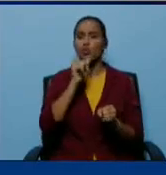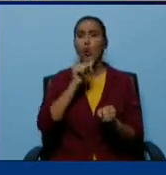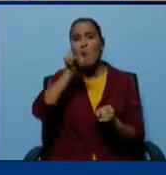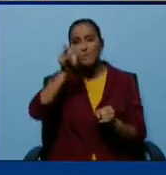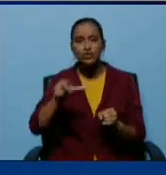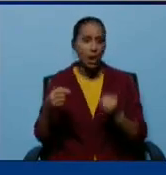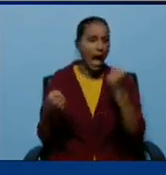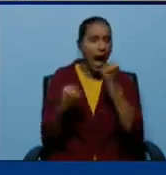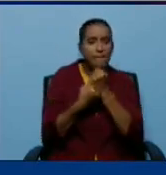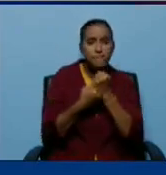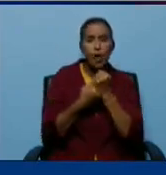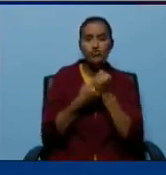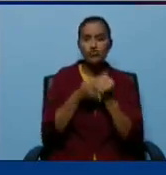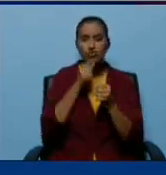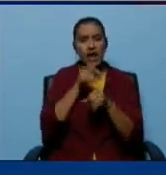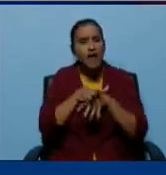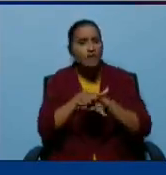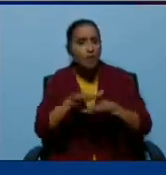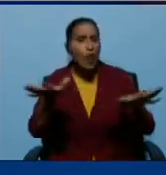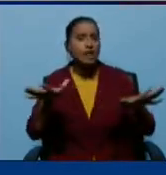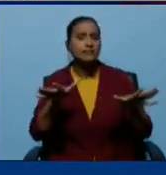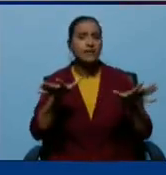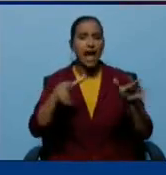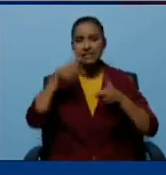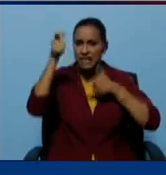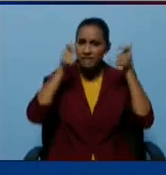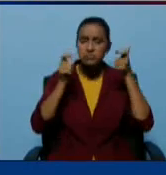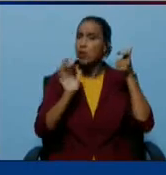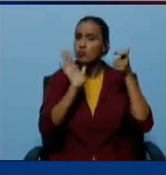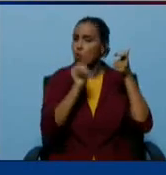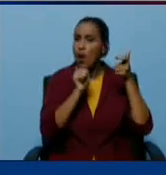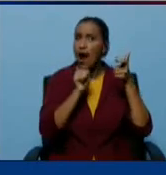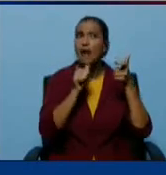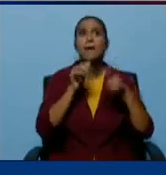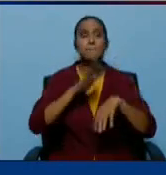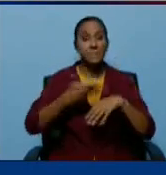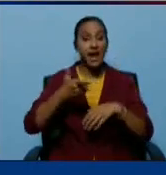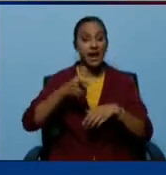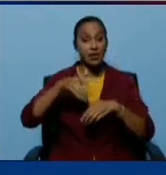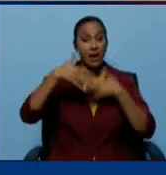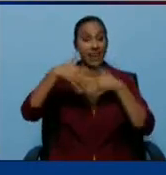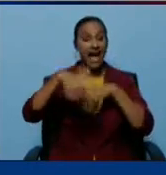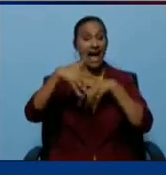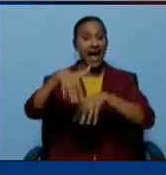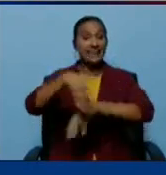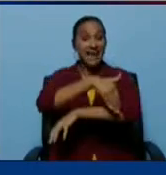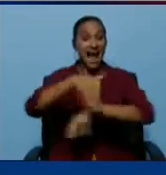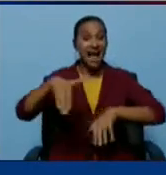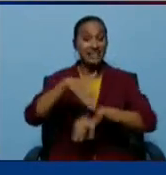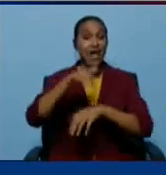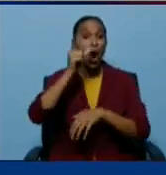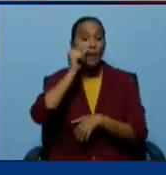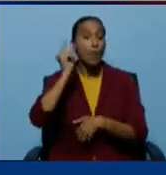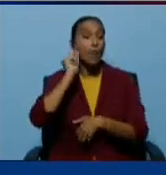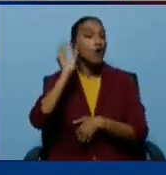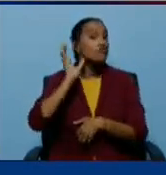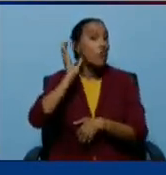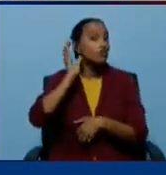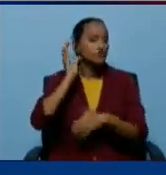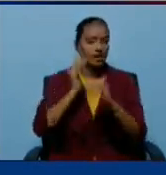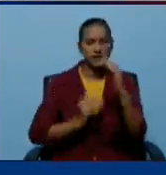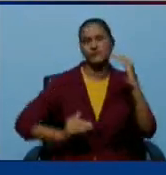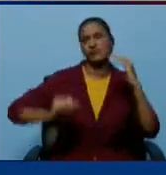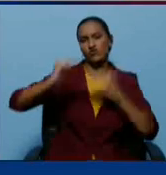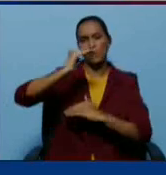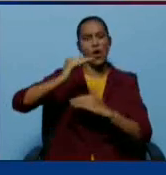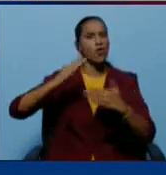la fuerza de la verdad y de una conciencia superior de millones de hombres y mujeres que con alegría y